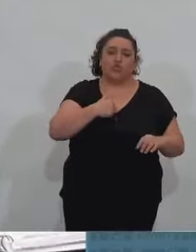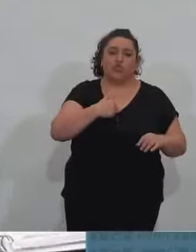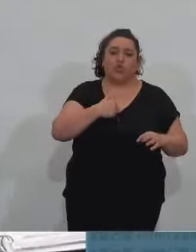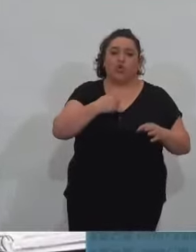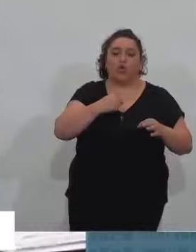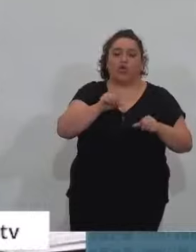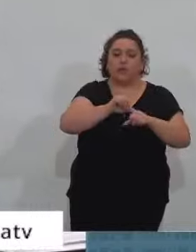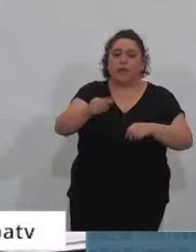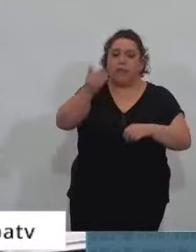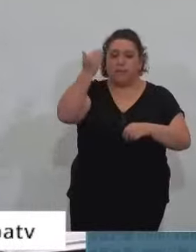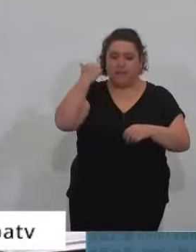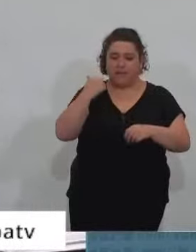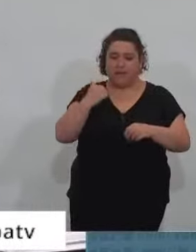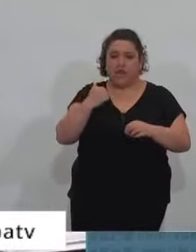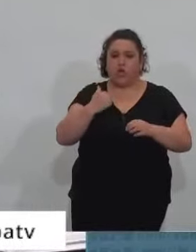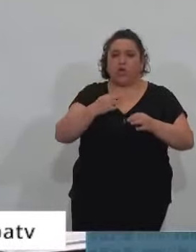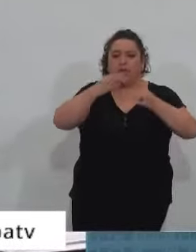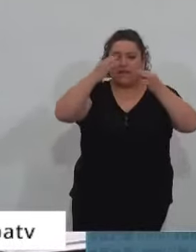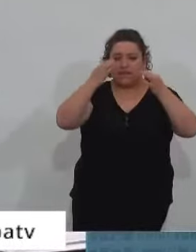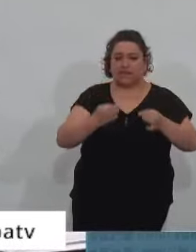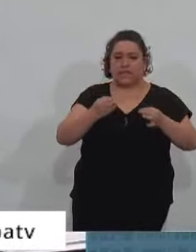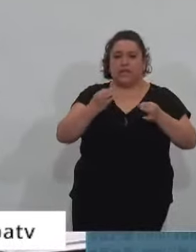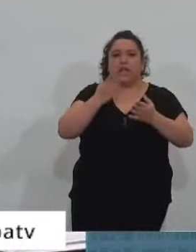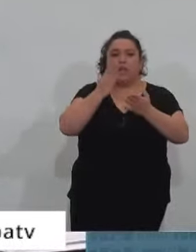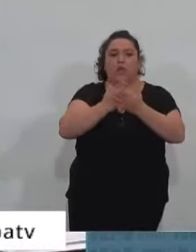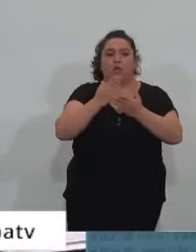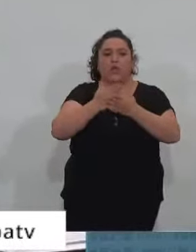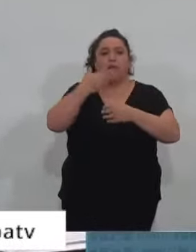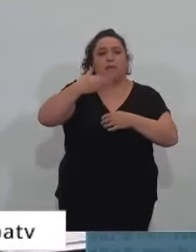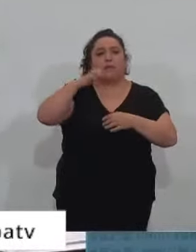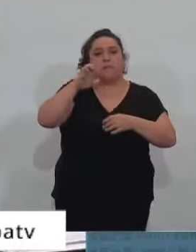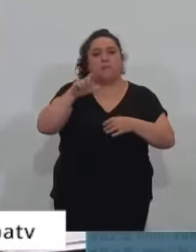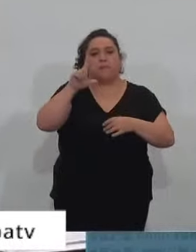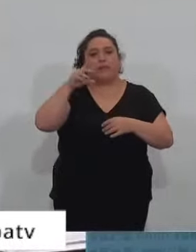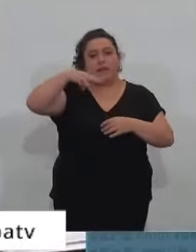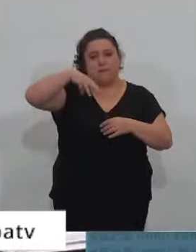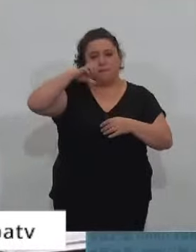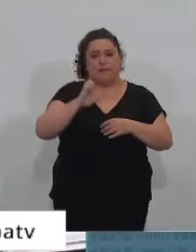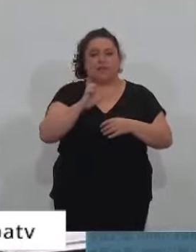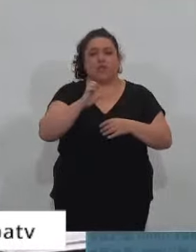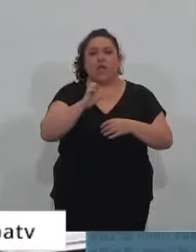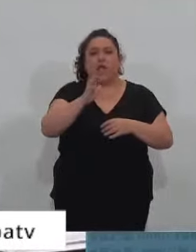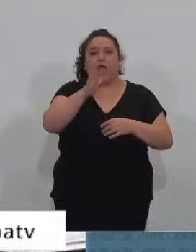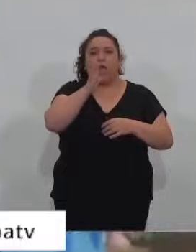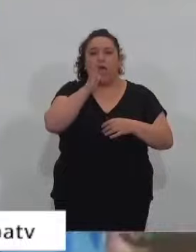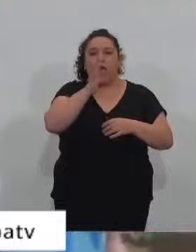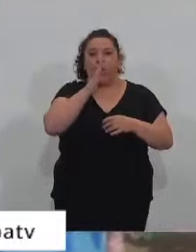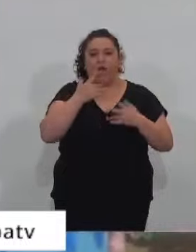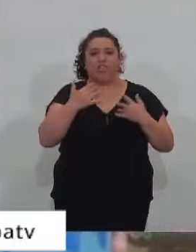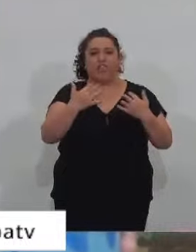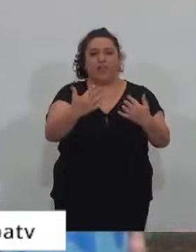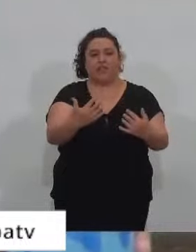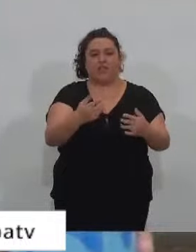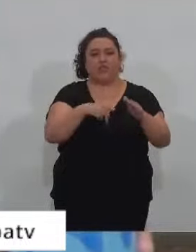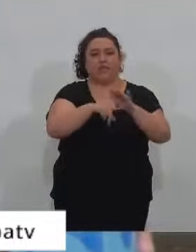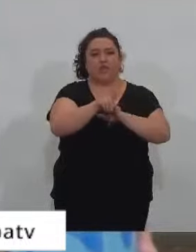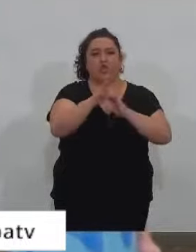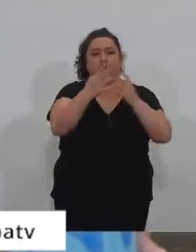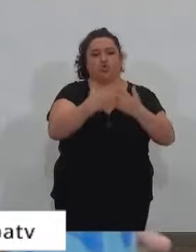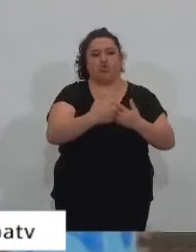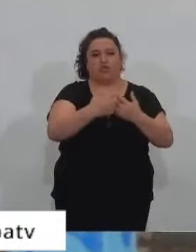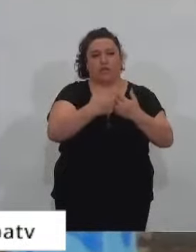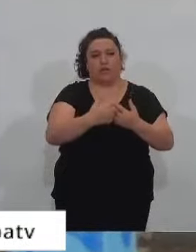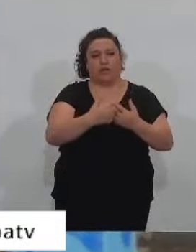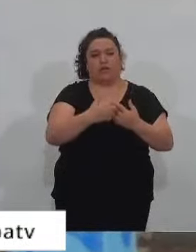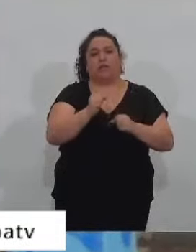Belmed, una aceleradora del agua y de desarrollo industrial. Yo creo que con el último otorgamiento que hay por parte de la Junta de